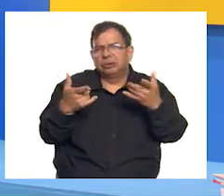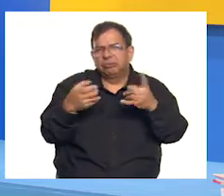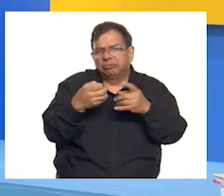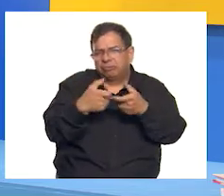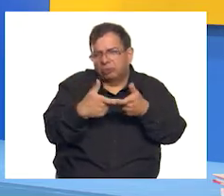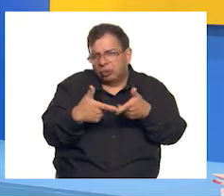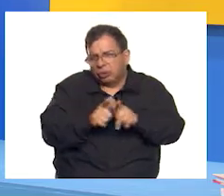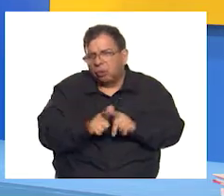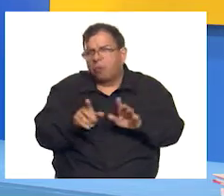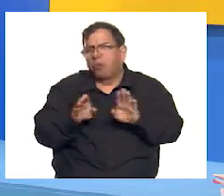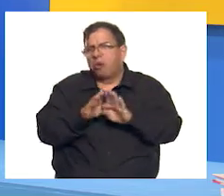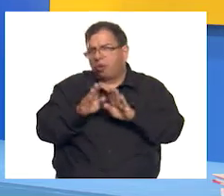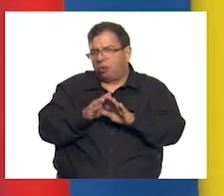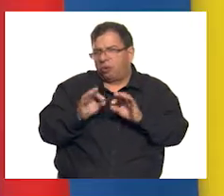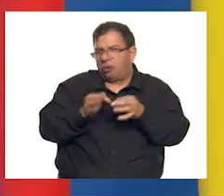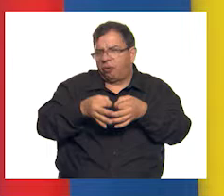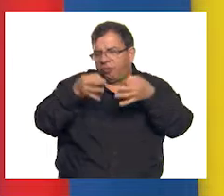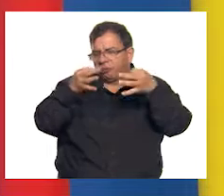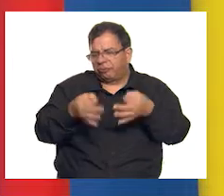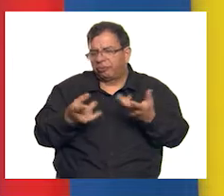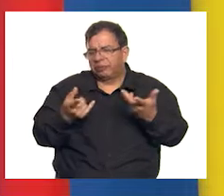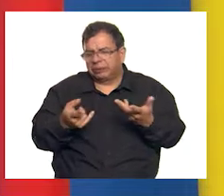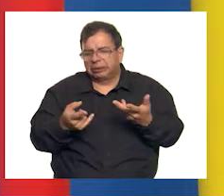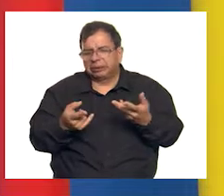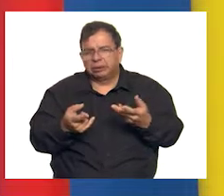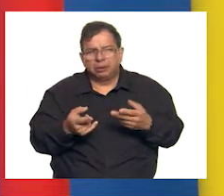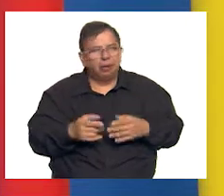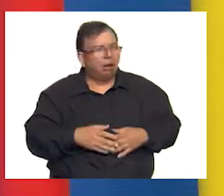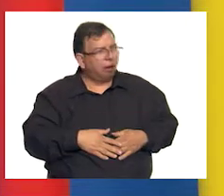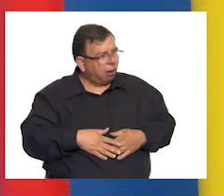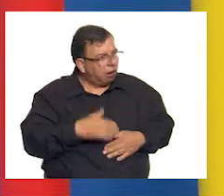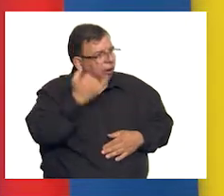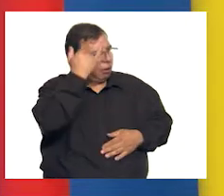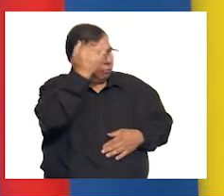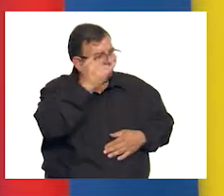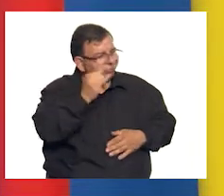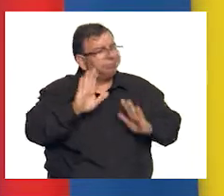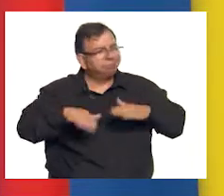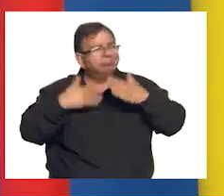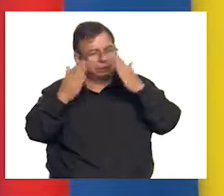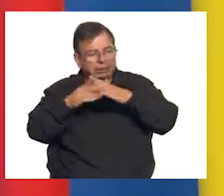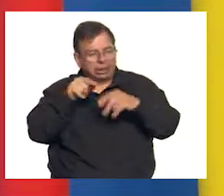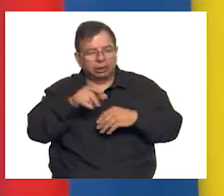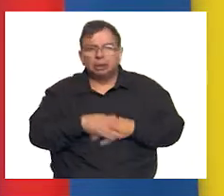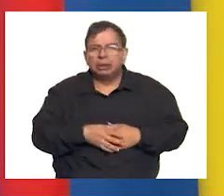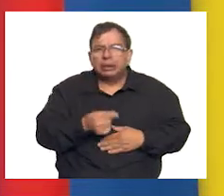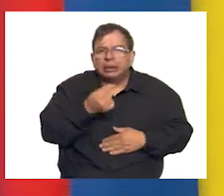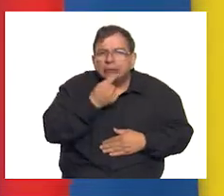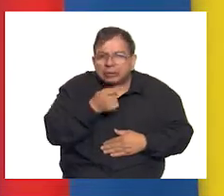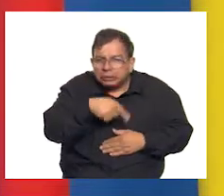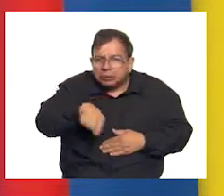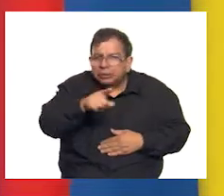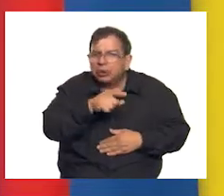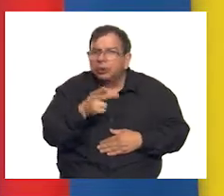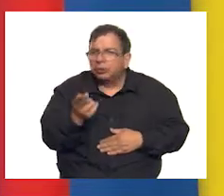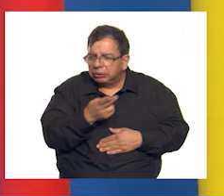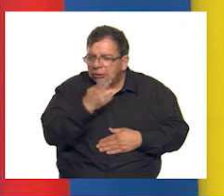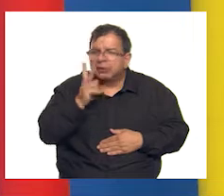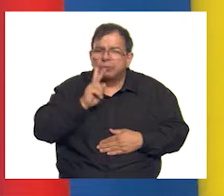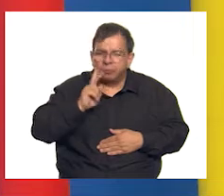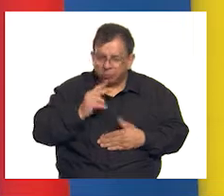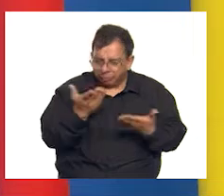o dependencias reconocidas. Ay, Gaby, qué buenas ideas. Las voy a aplicar llegando a mi casa. Niñas y niños, ustedes también